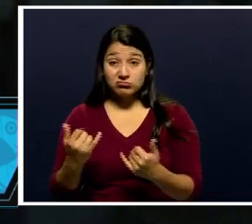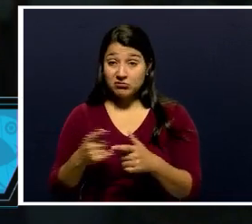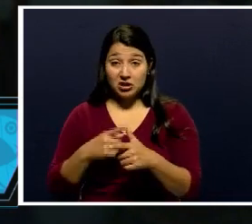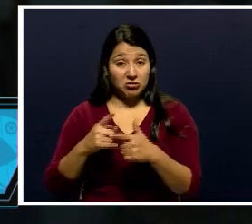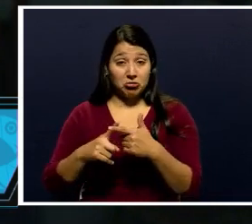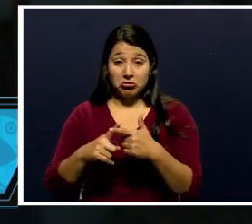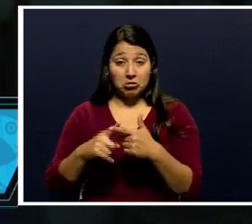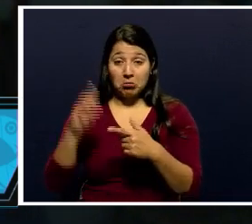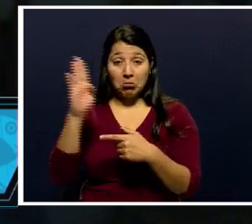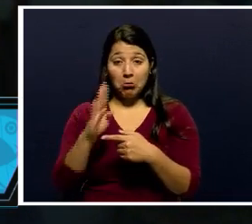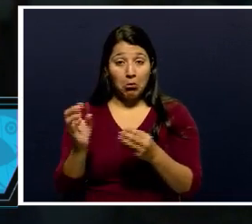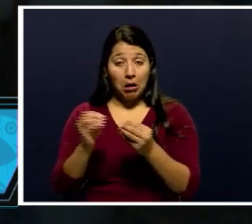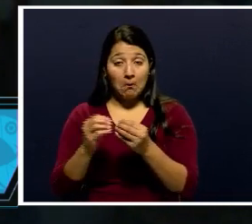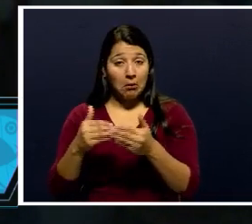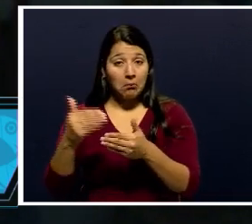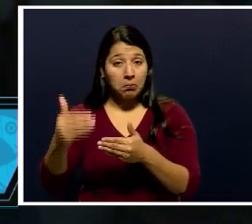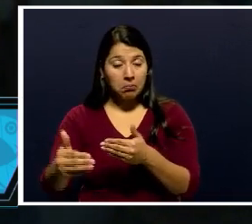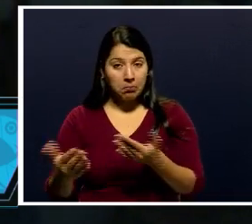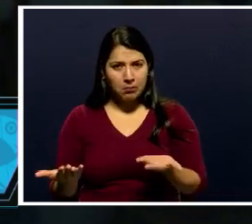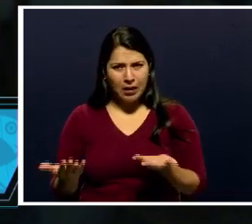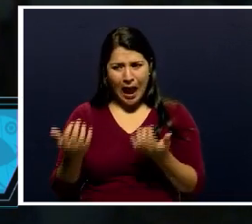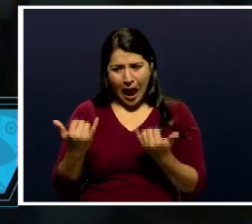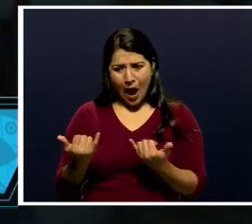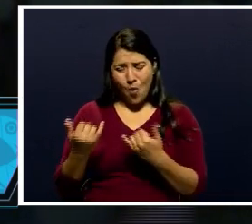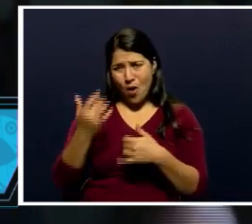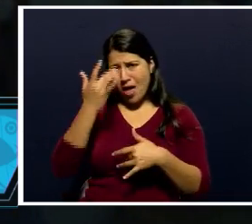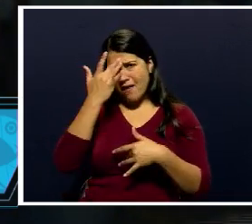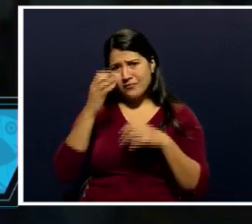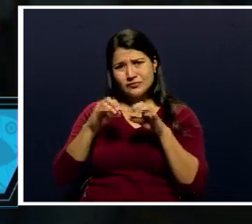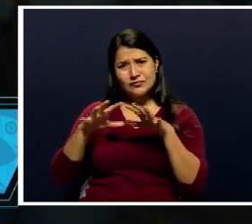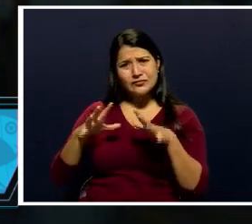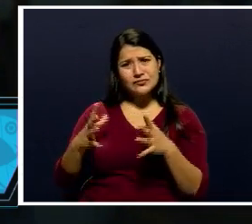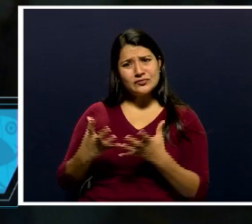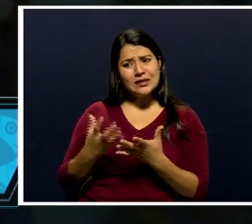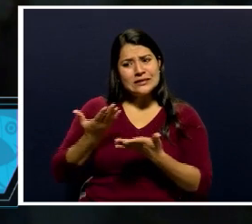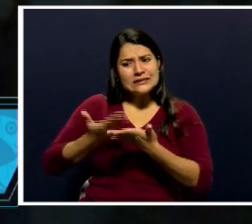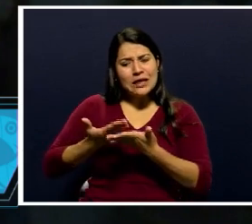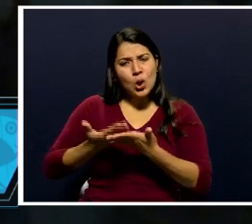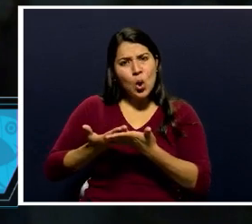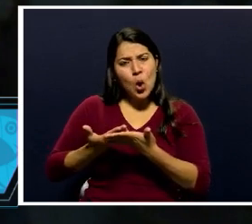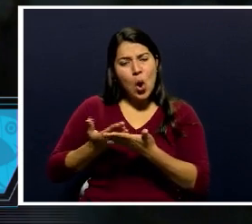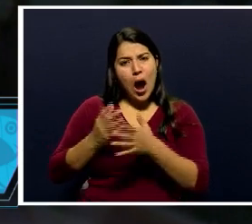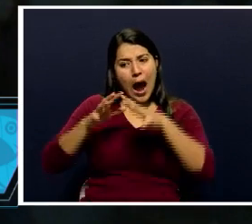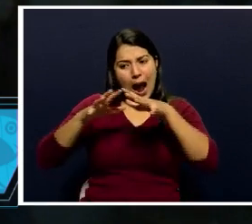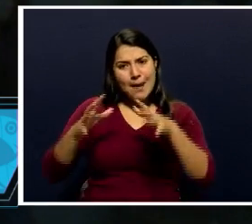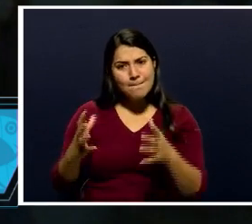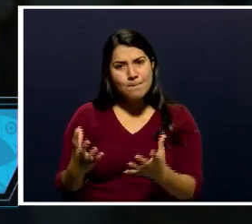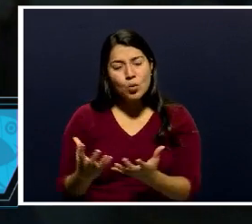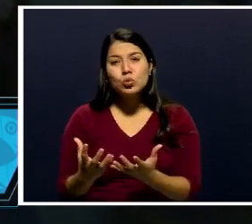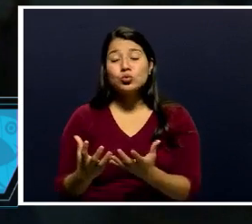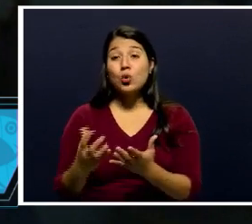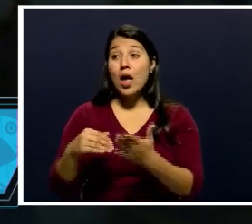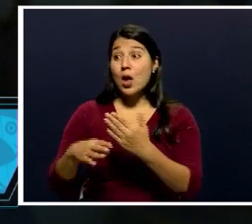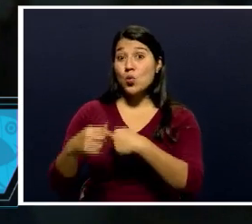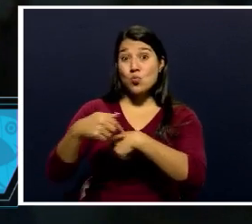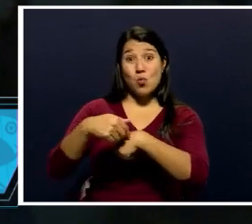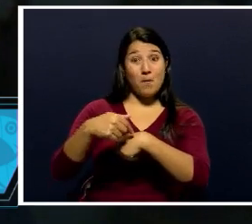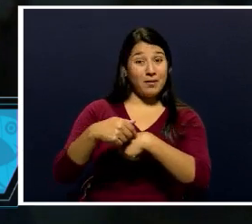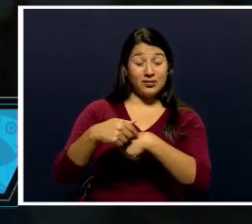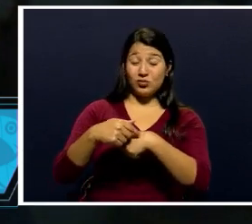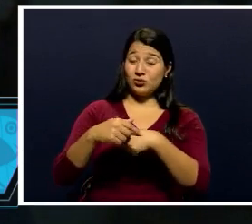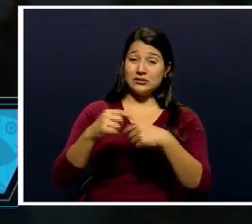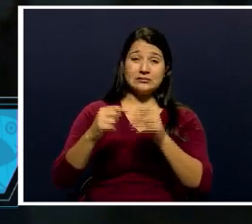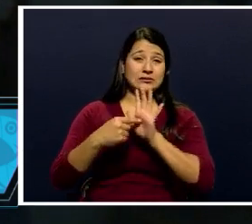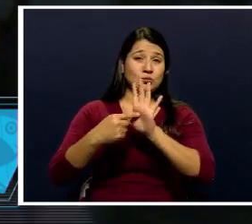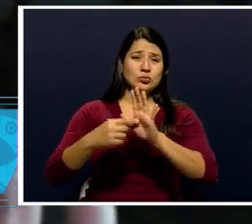en el futuro. Recordemos que esta pandemia llega al mundo en una situación de extrema desigualdad